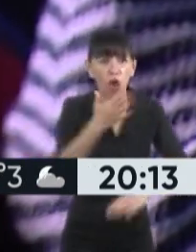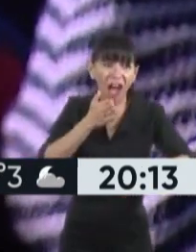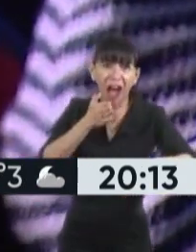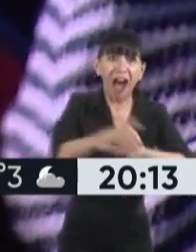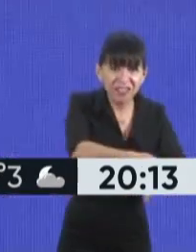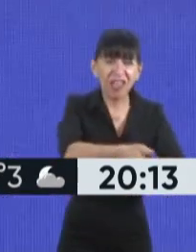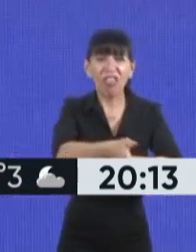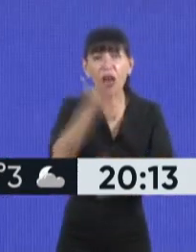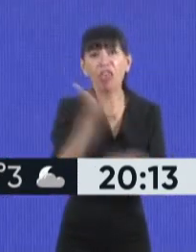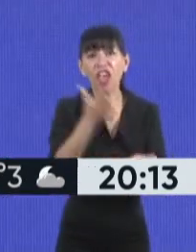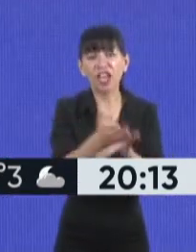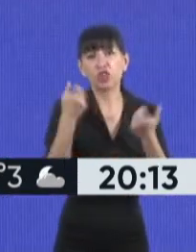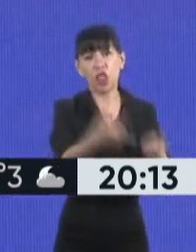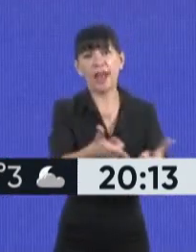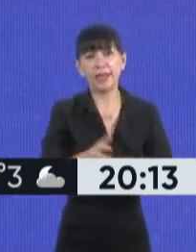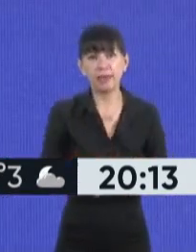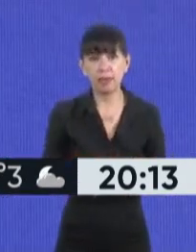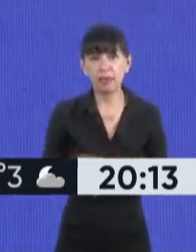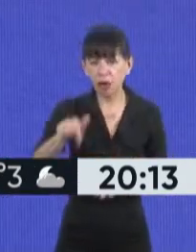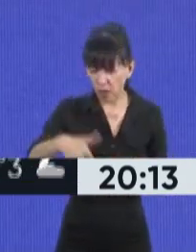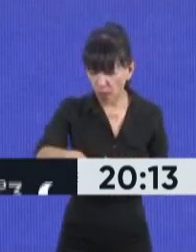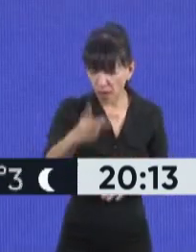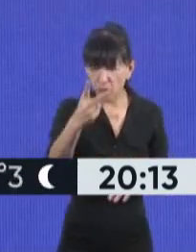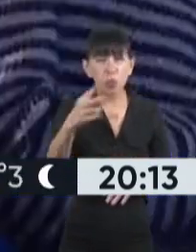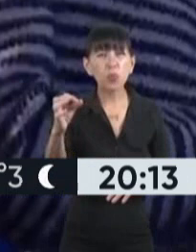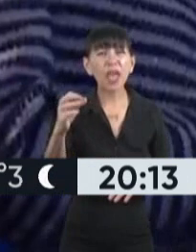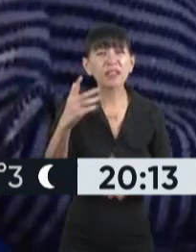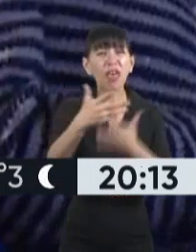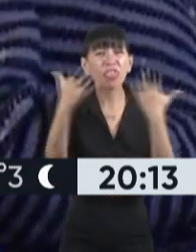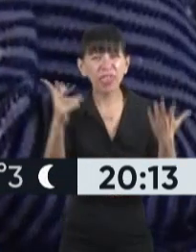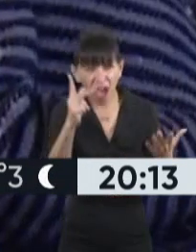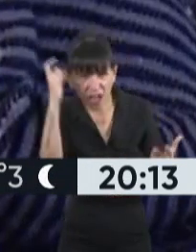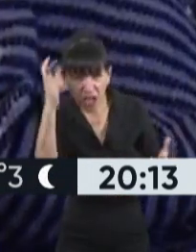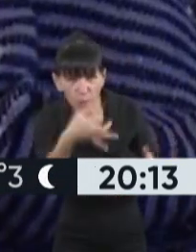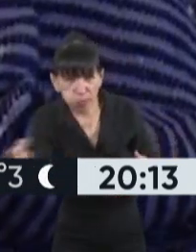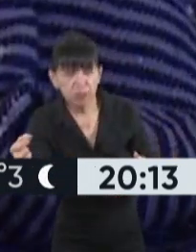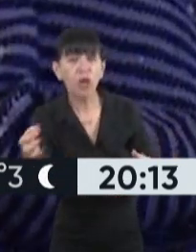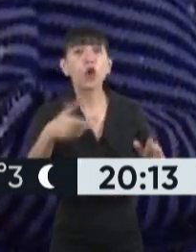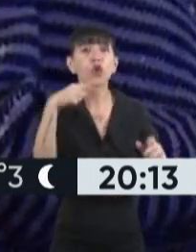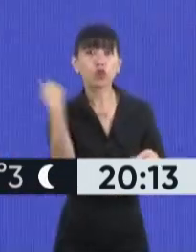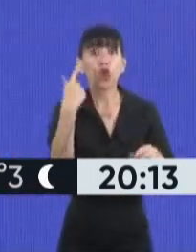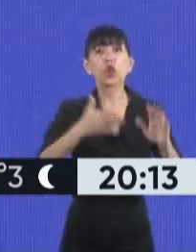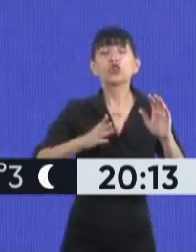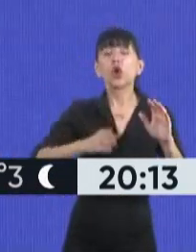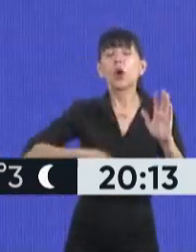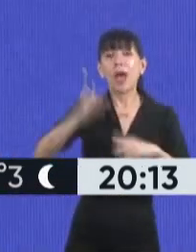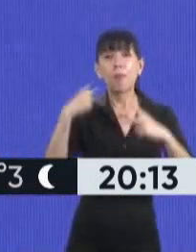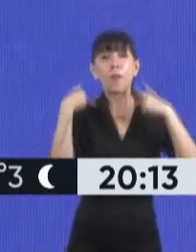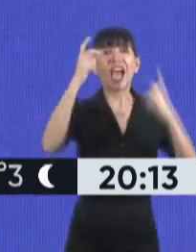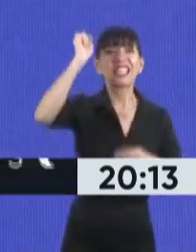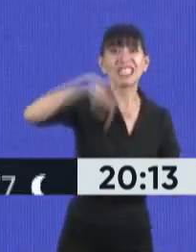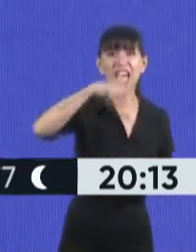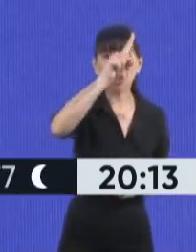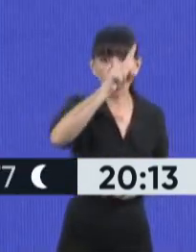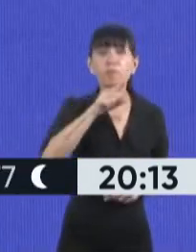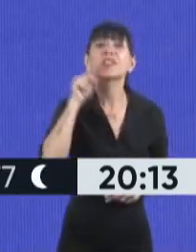En unos días más, 20 días más, Cato, vamos a ir al Chaco y vamos a inaugurar